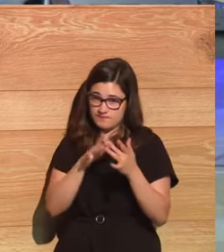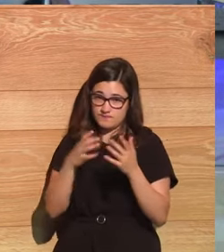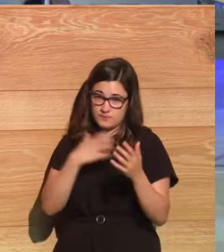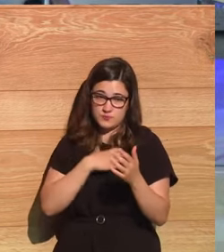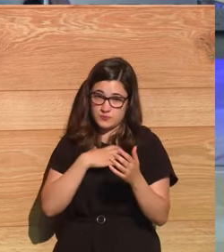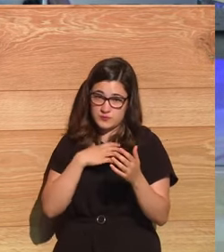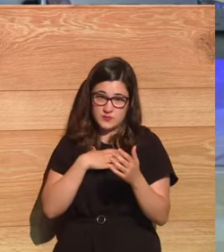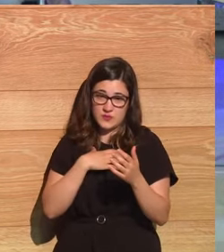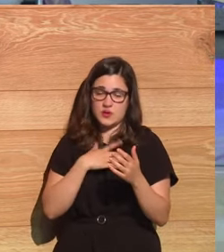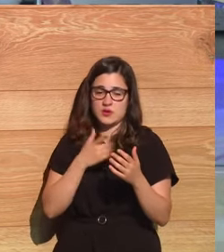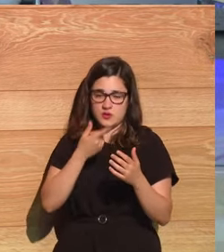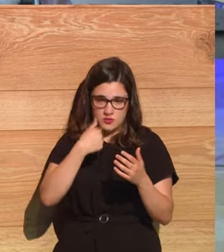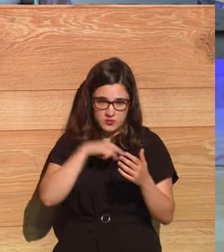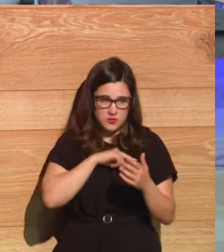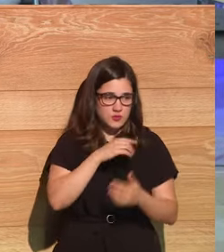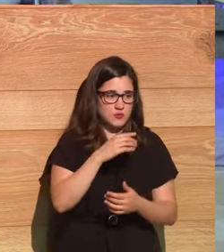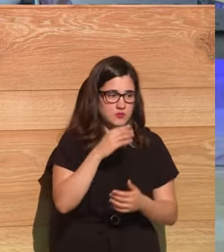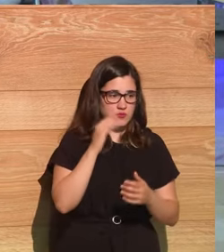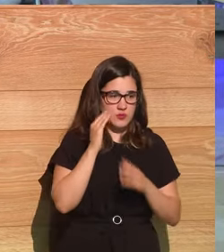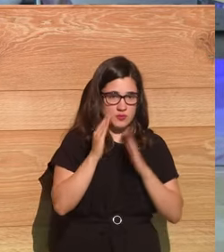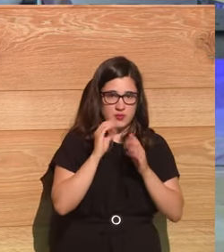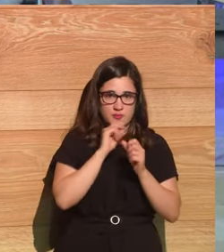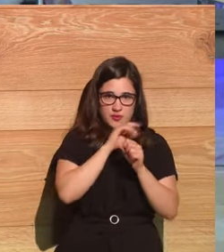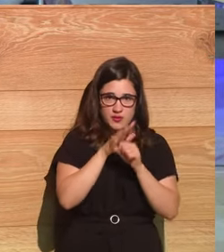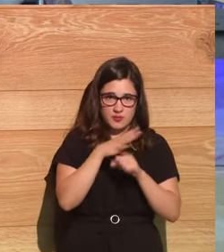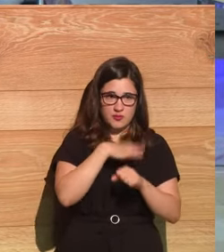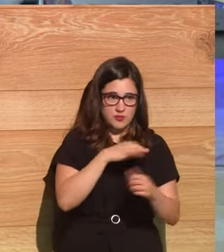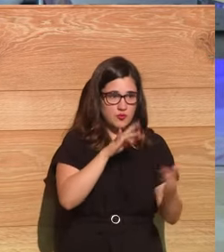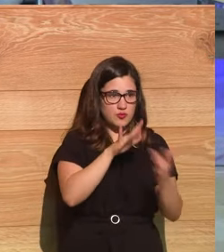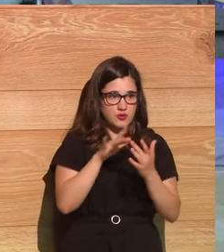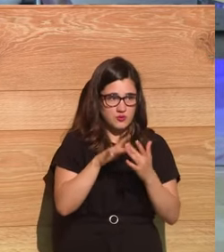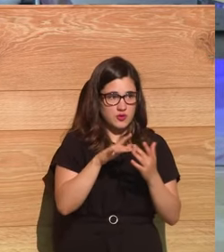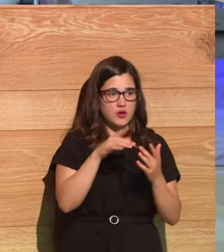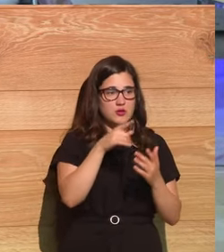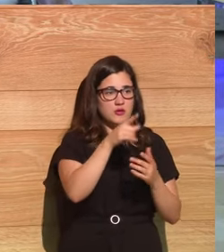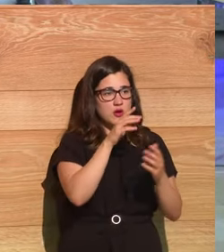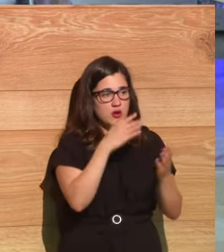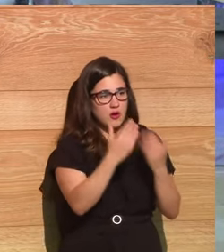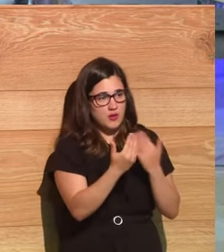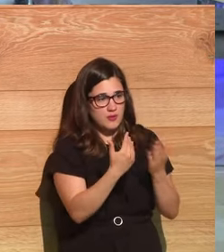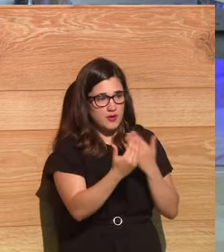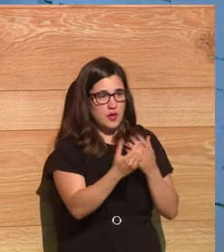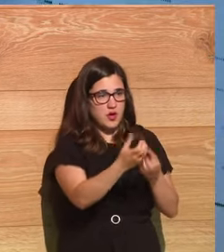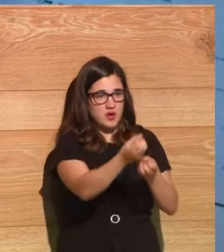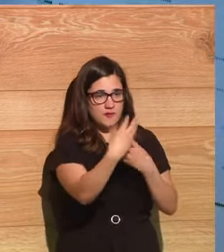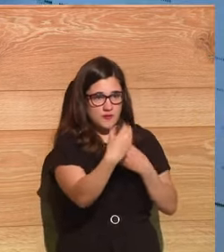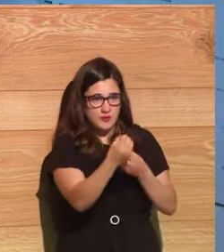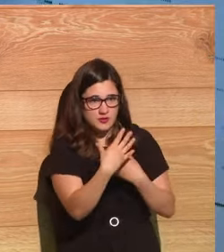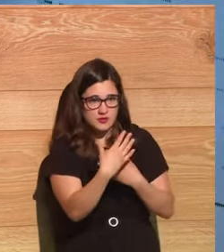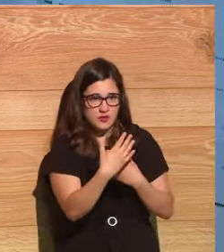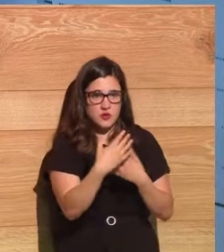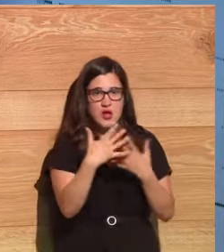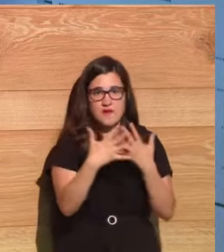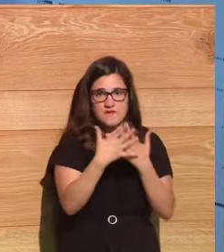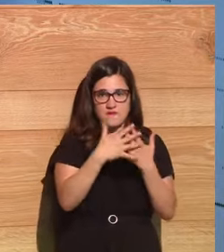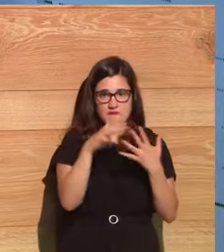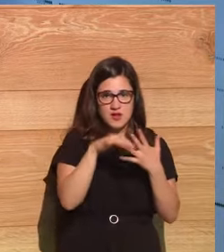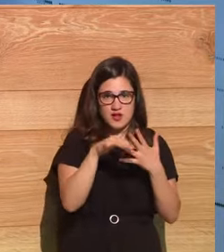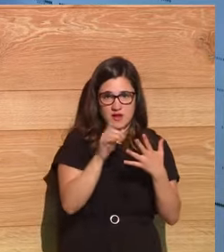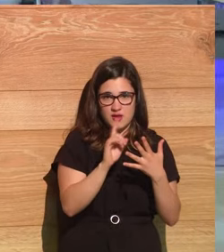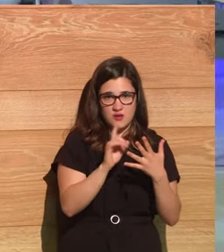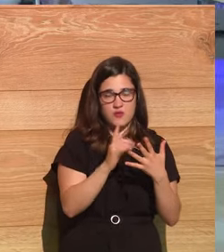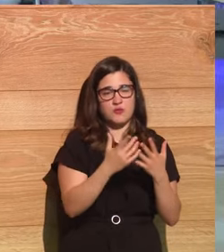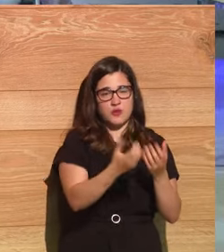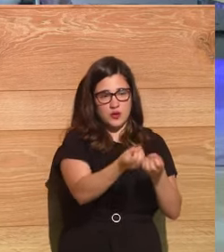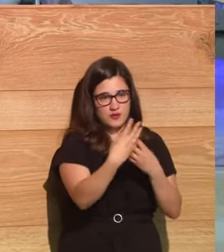¿vale? Hemos podido conectarnos, te puedes preocupar por alguien, te puede llegar información, claro, información que muchas veces no era filtrada, pero hemos podido estar de